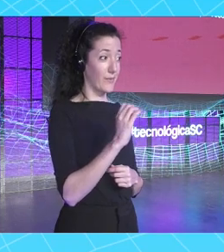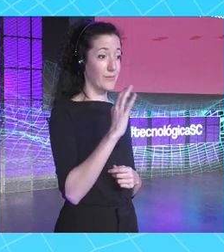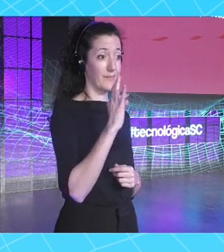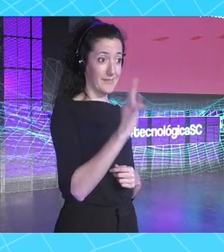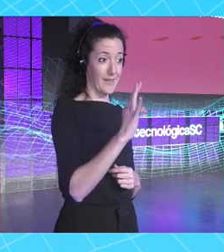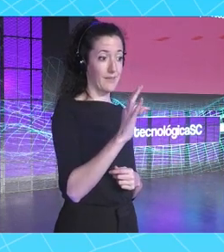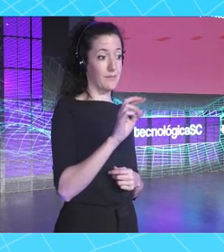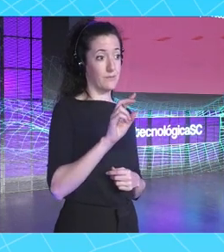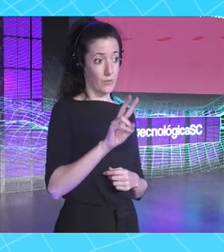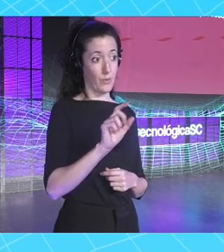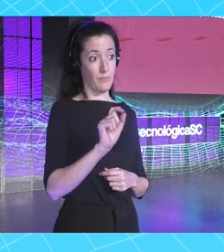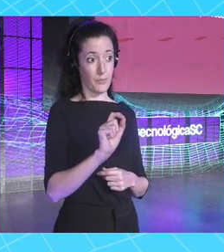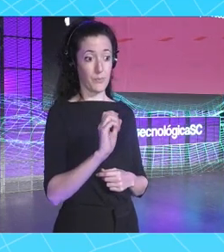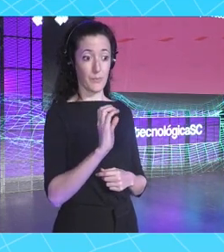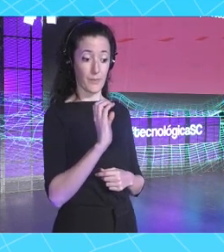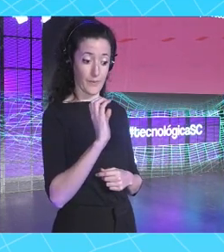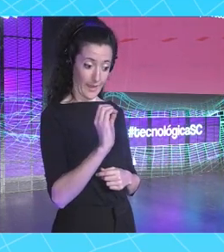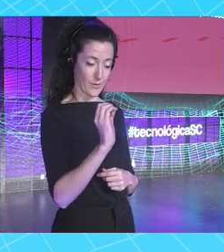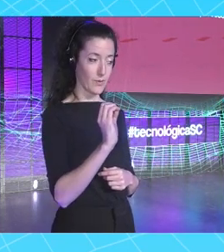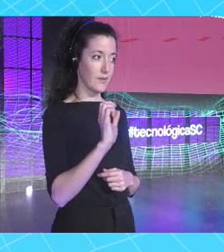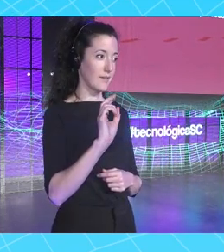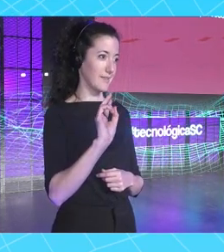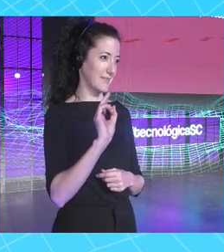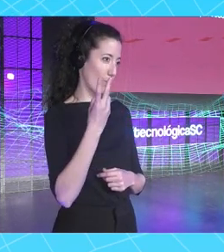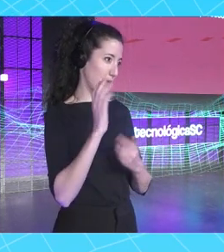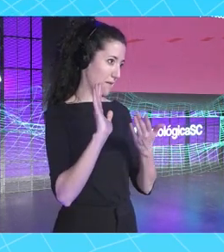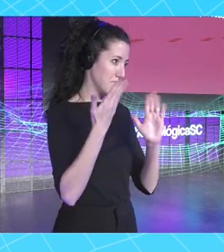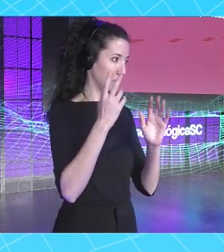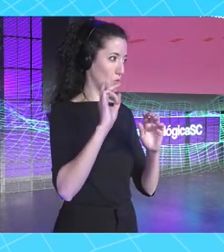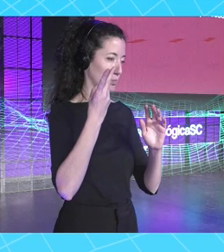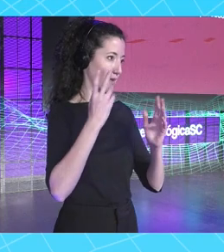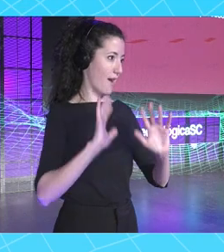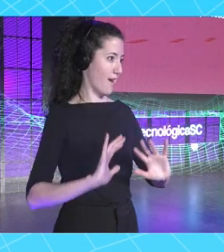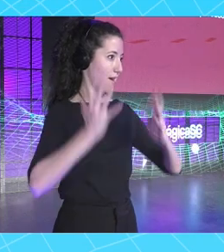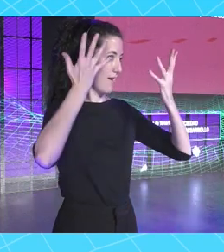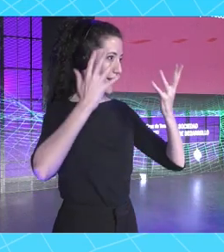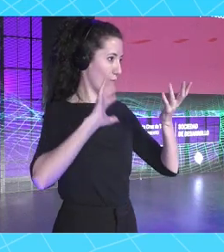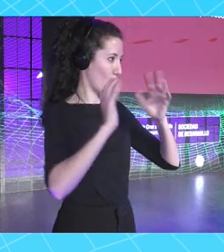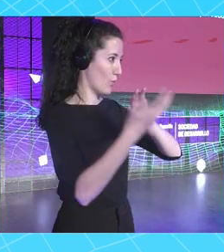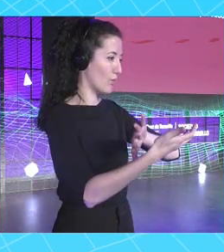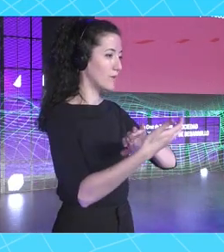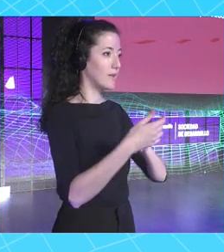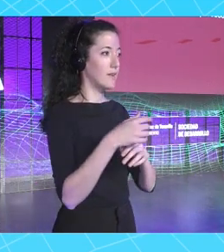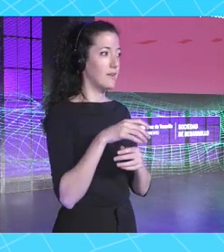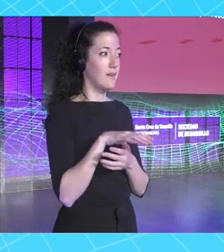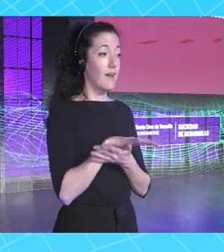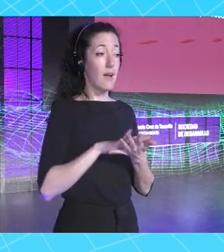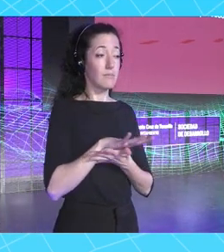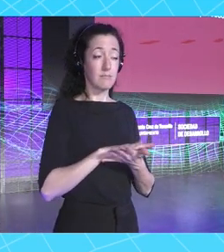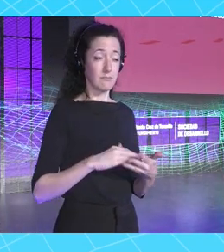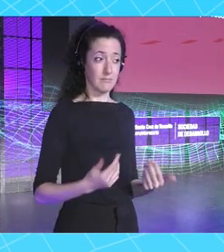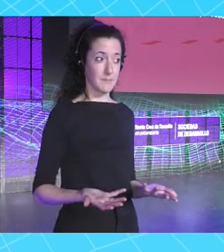fase En esta segunda Revolución estábamos hablando ya no solamente de hacer un proceso